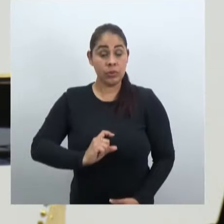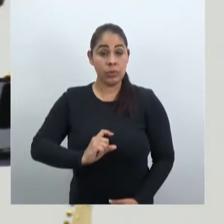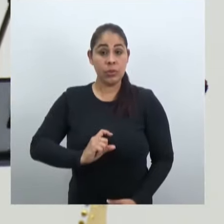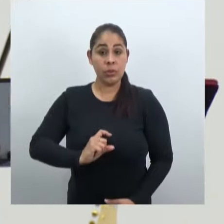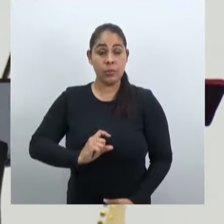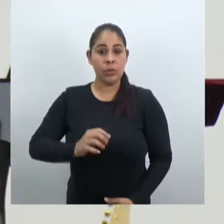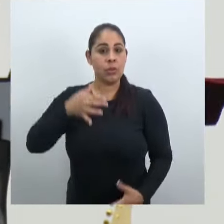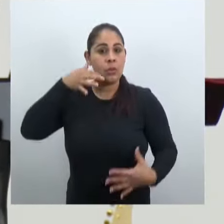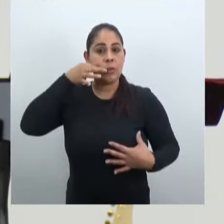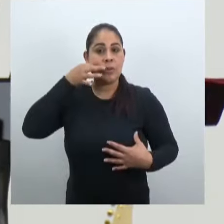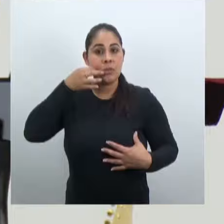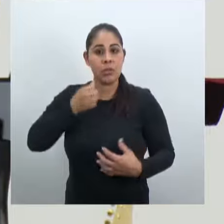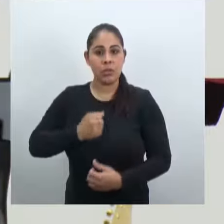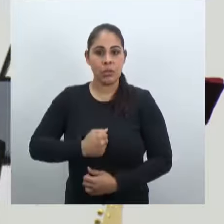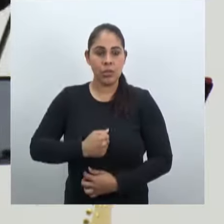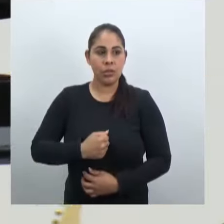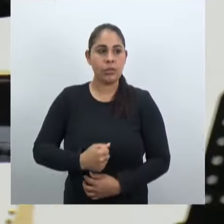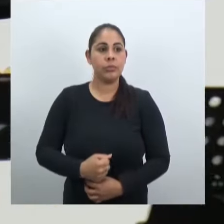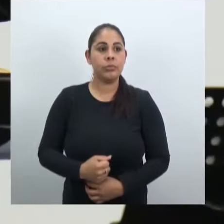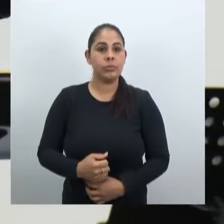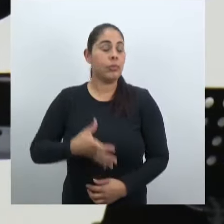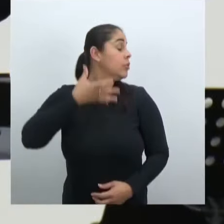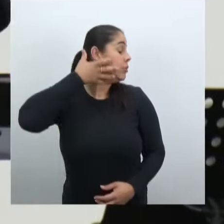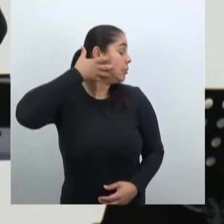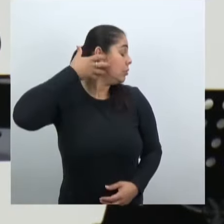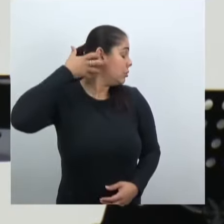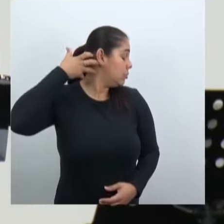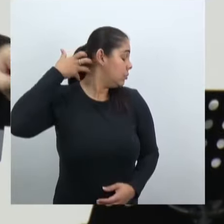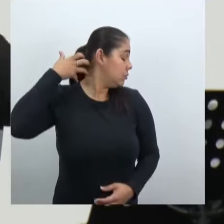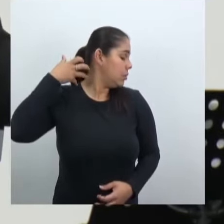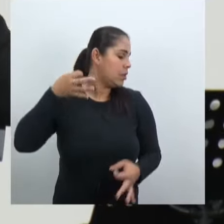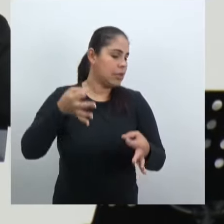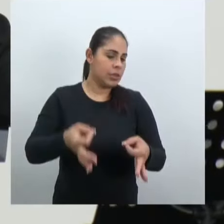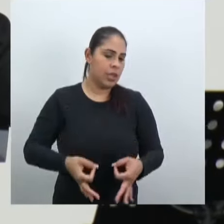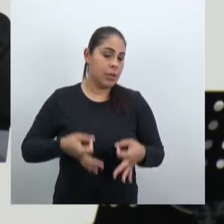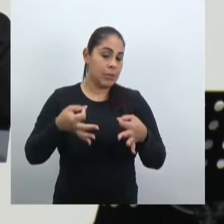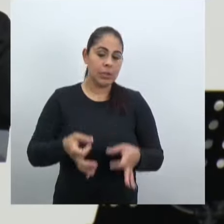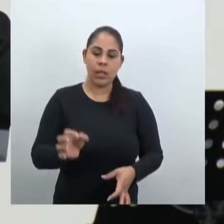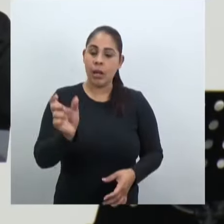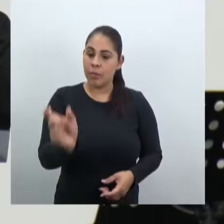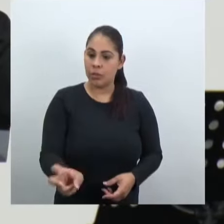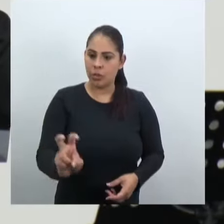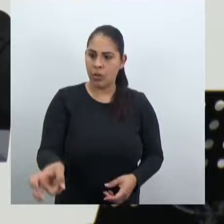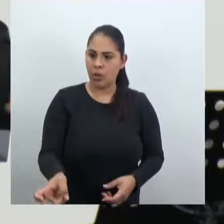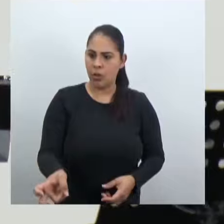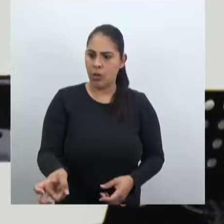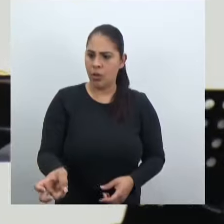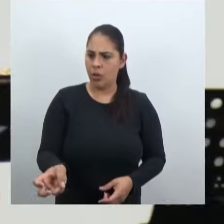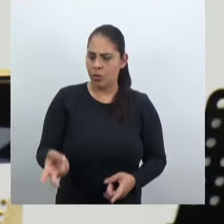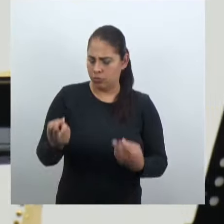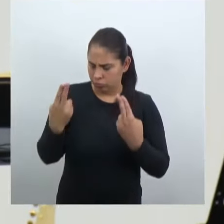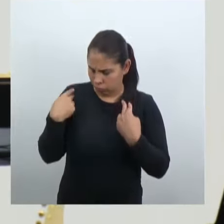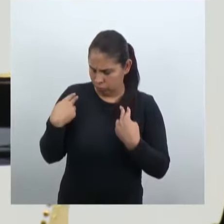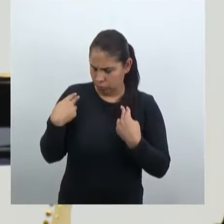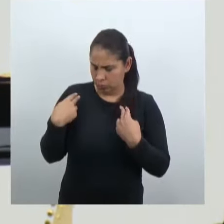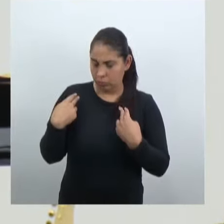autoestima sana. El arrogante siempre humilla al otro. Cuando tú eres